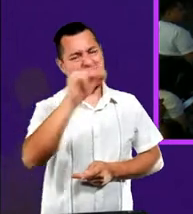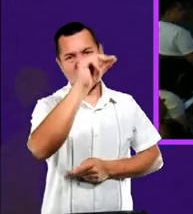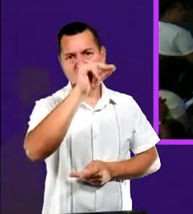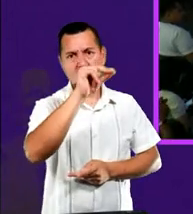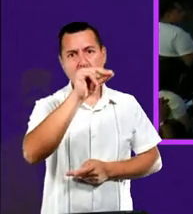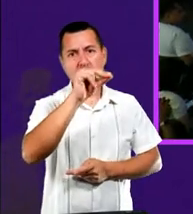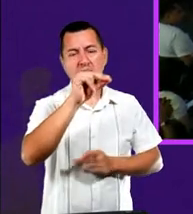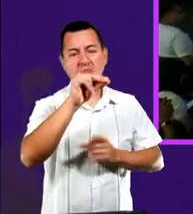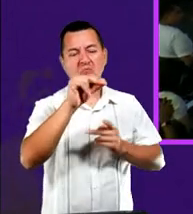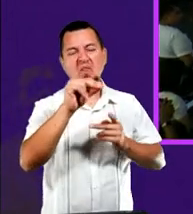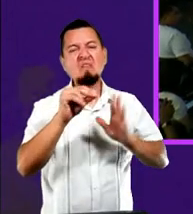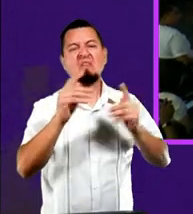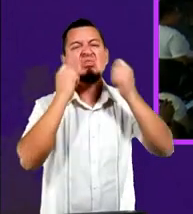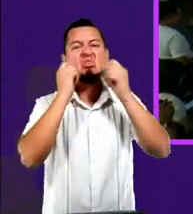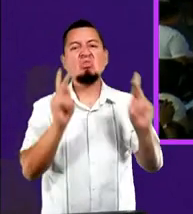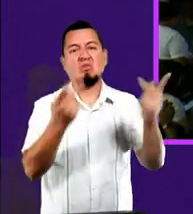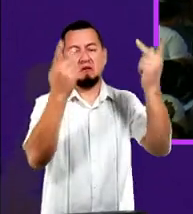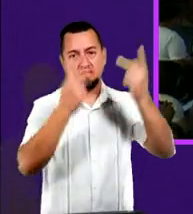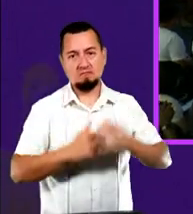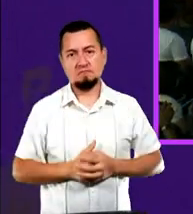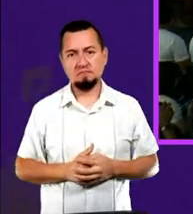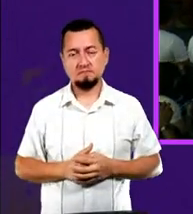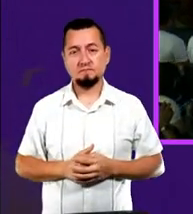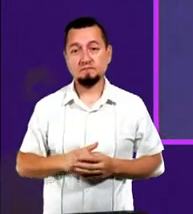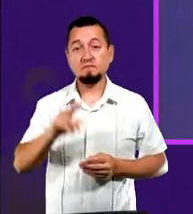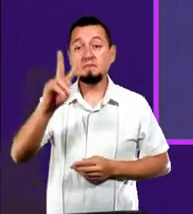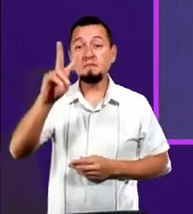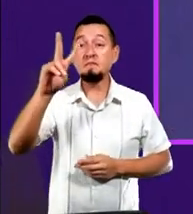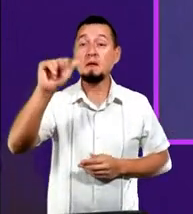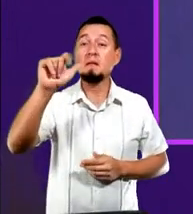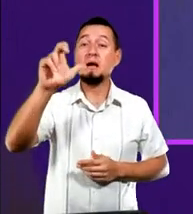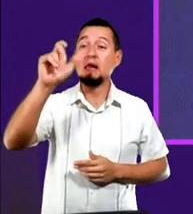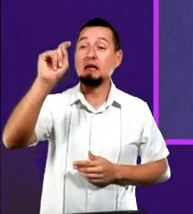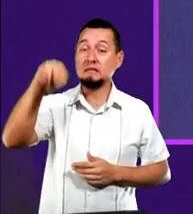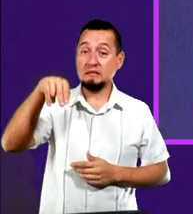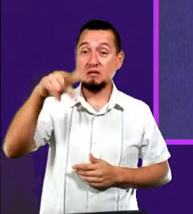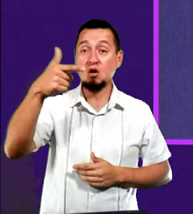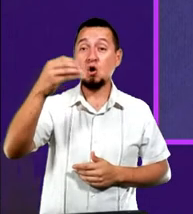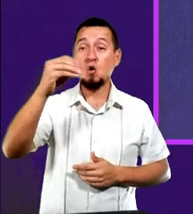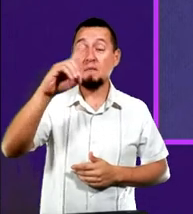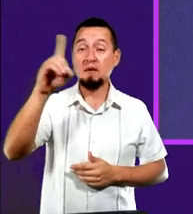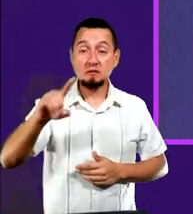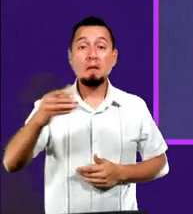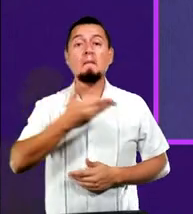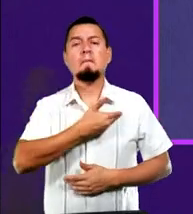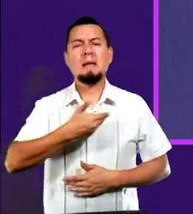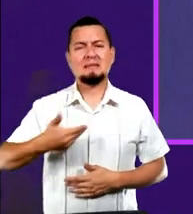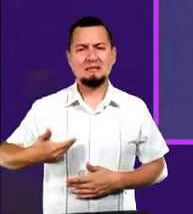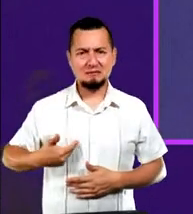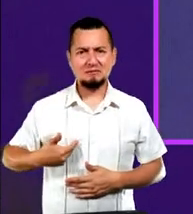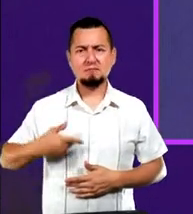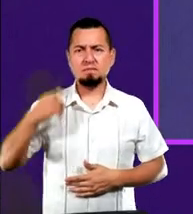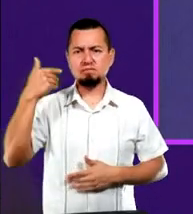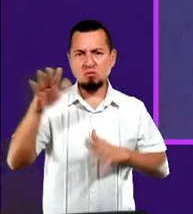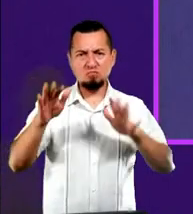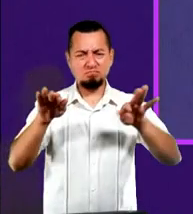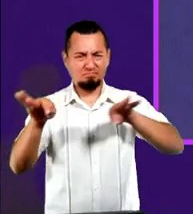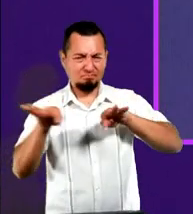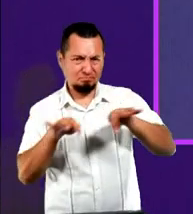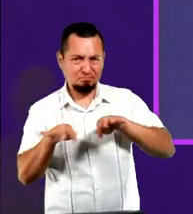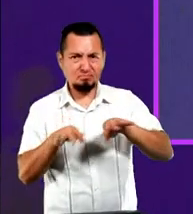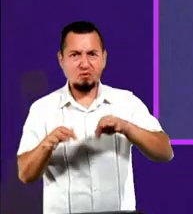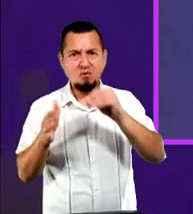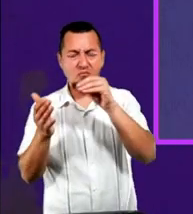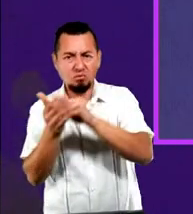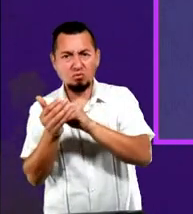Valentín Gómez Farías, como diputado presidente, promulgó la Constitución de las más importantes,